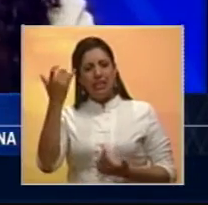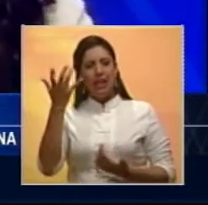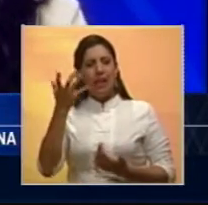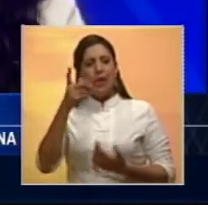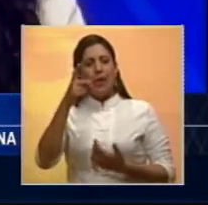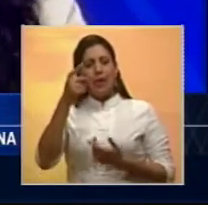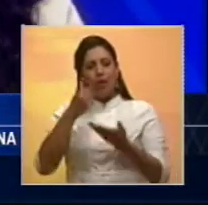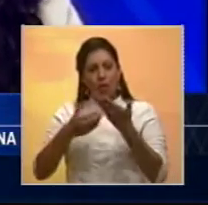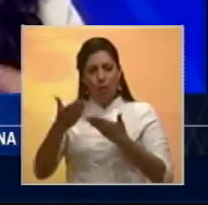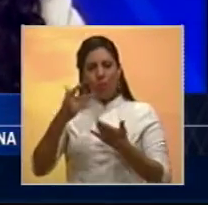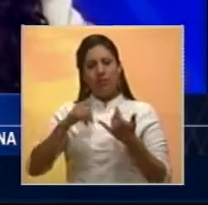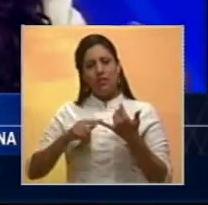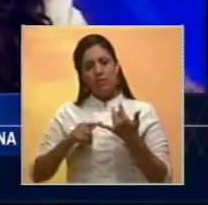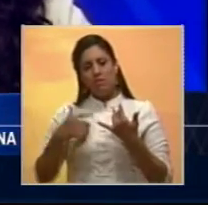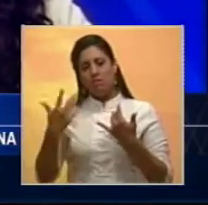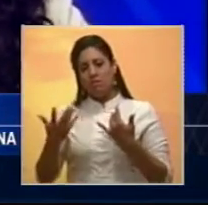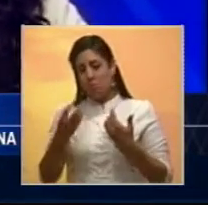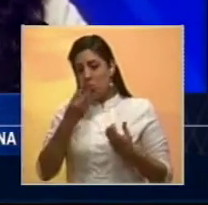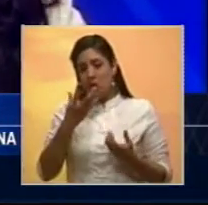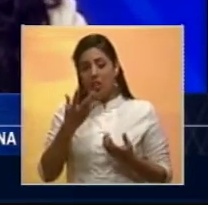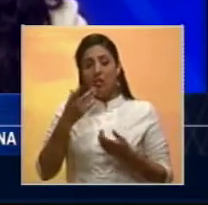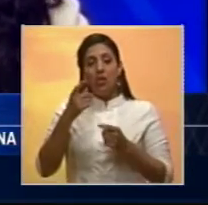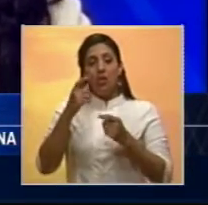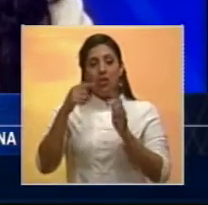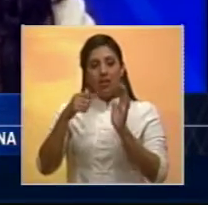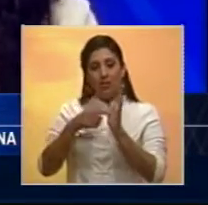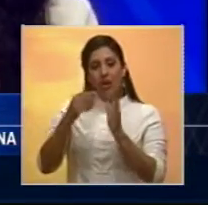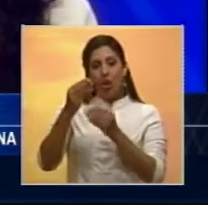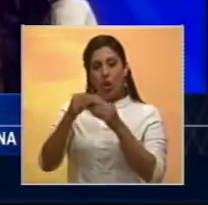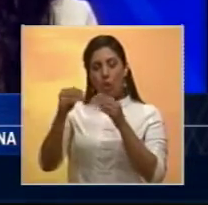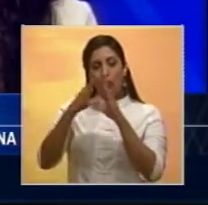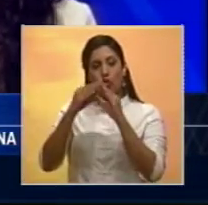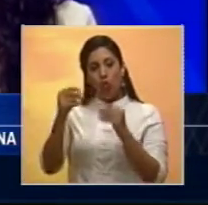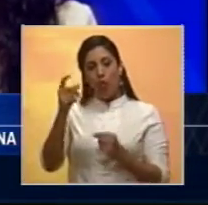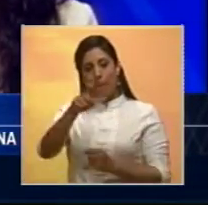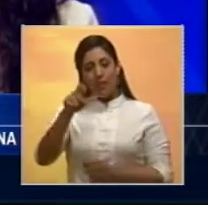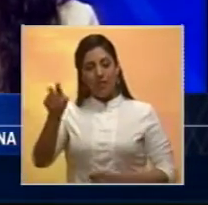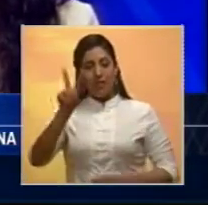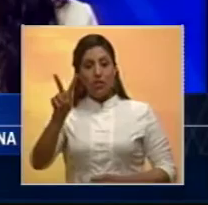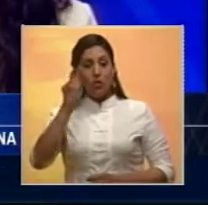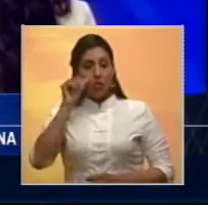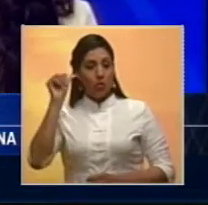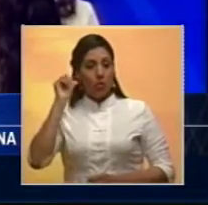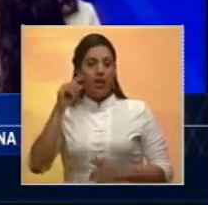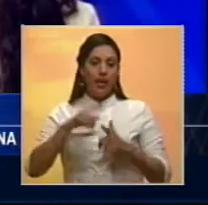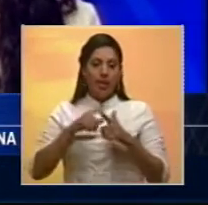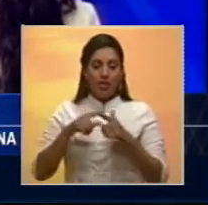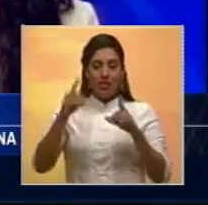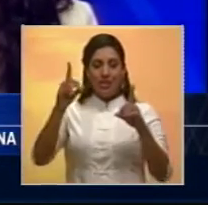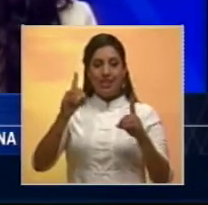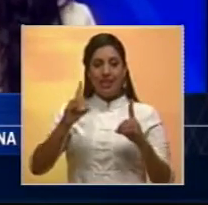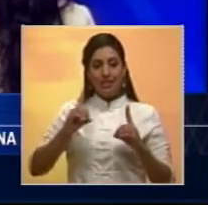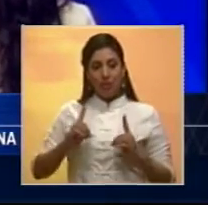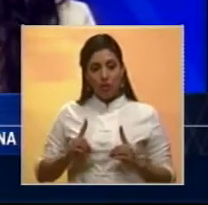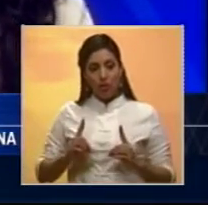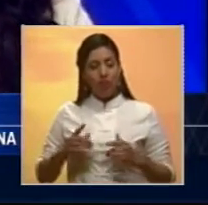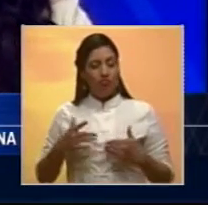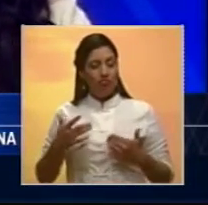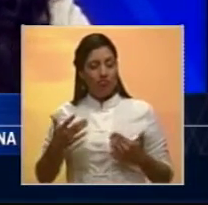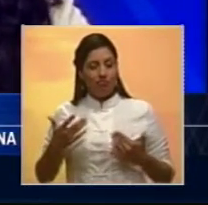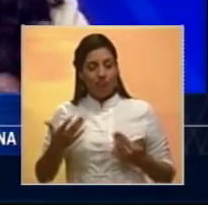de los comercios, y las transacciones comerciales de todos los venezolanos y venezolanas. Entonces toma la decisión